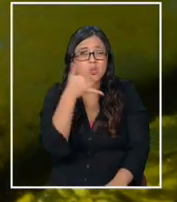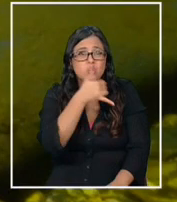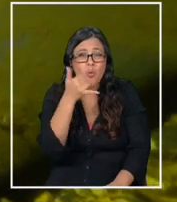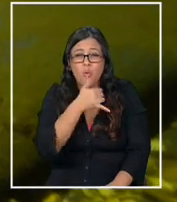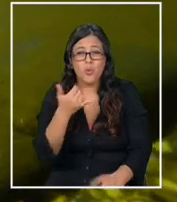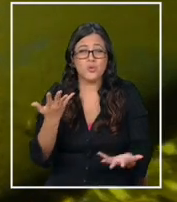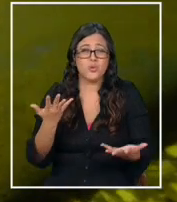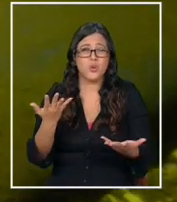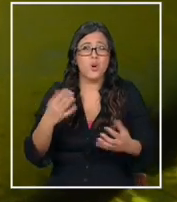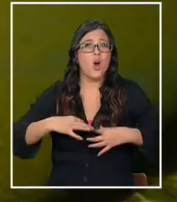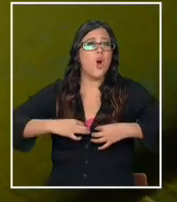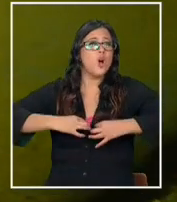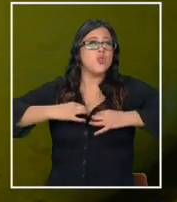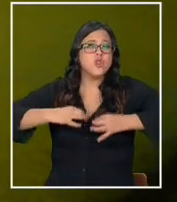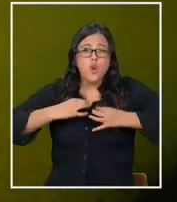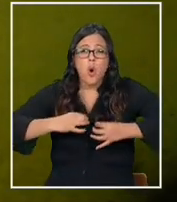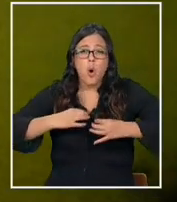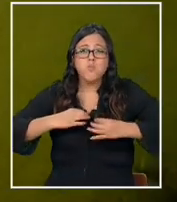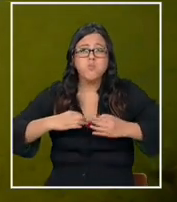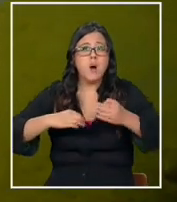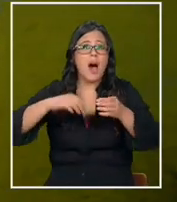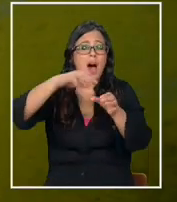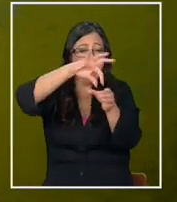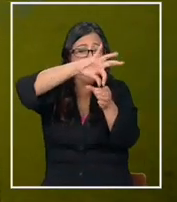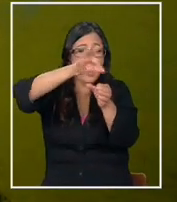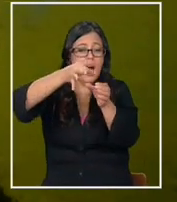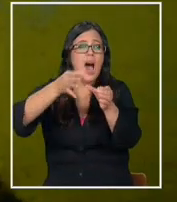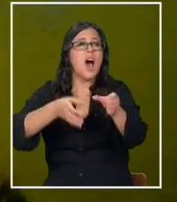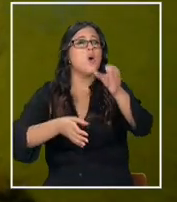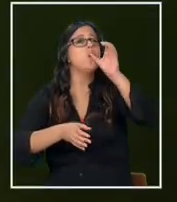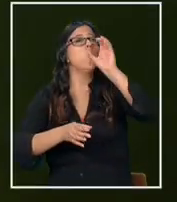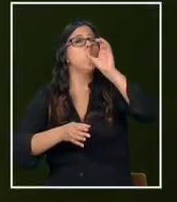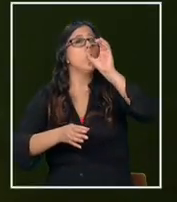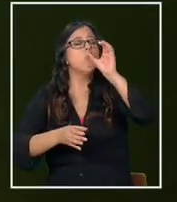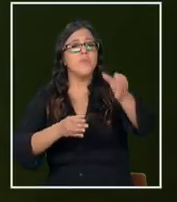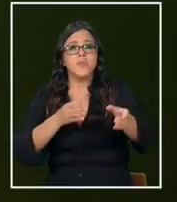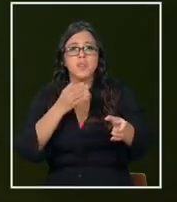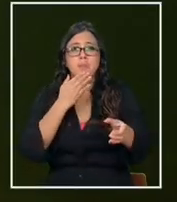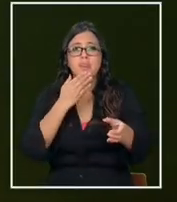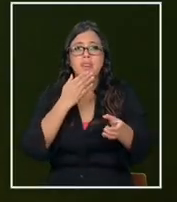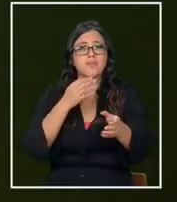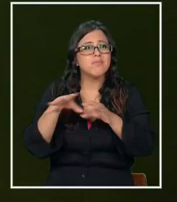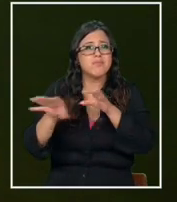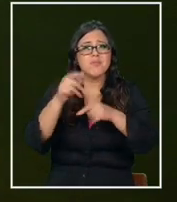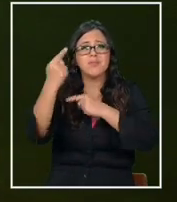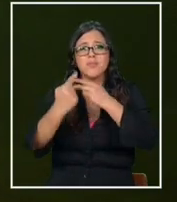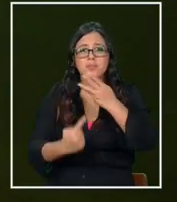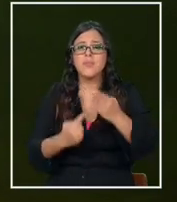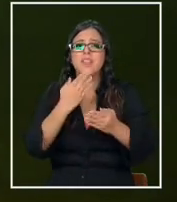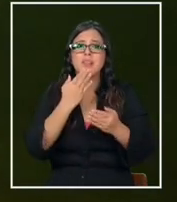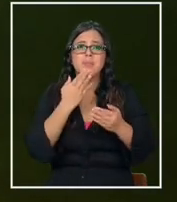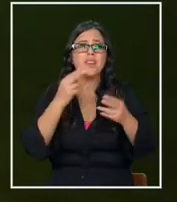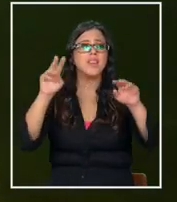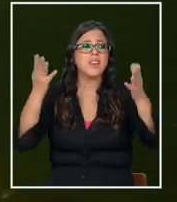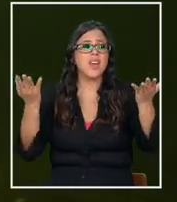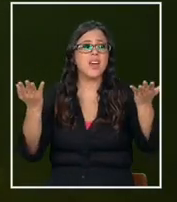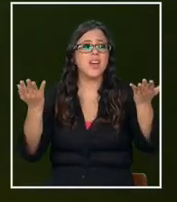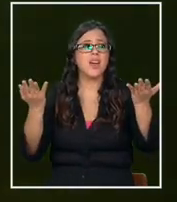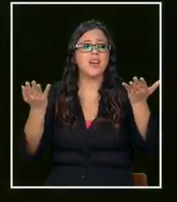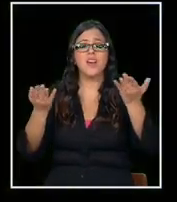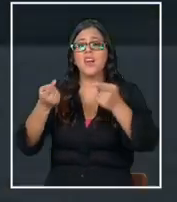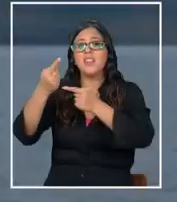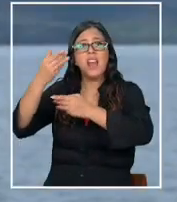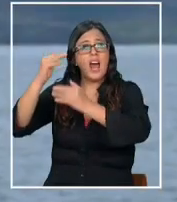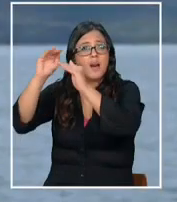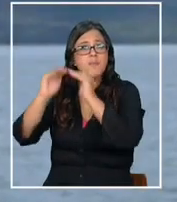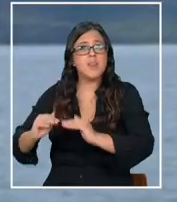neumático o ropa o latas de bebidas. Y lo otro que es la basura también de las mismas. O las concesiones de acuicultura,